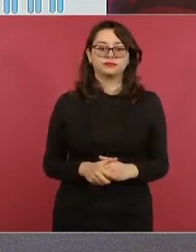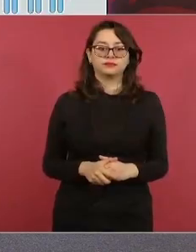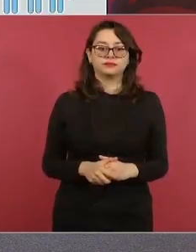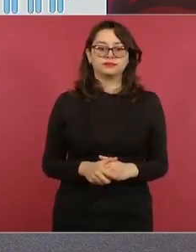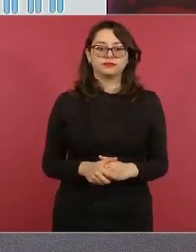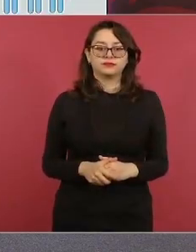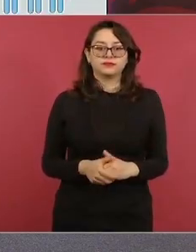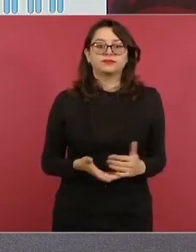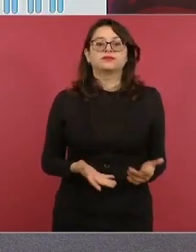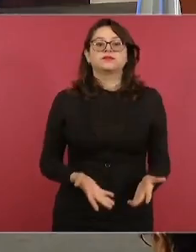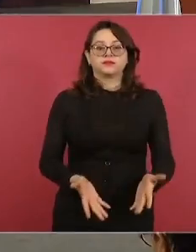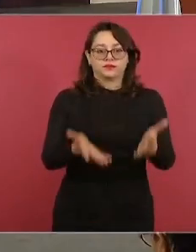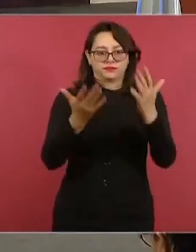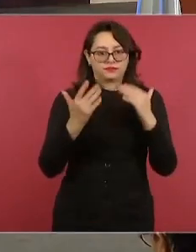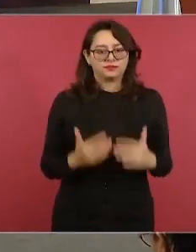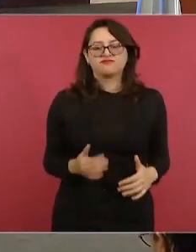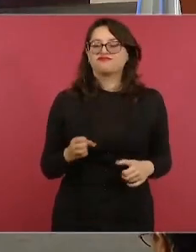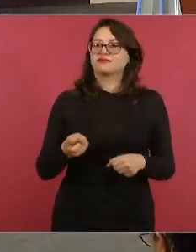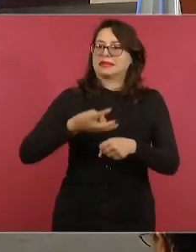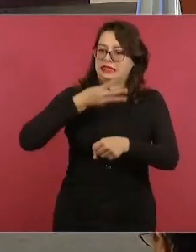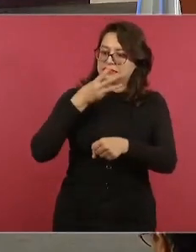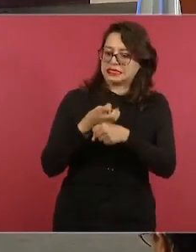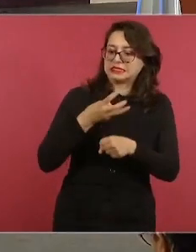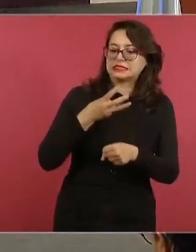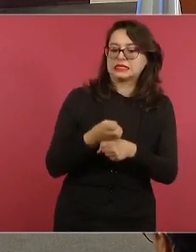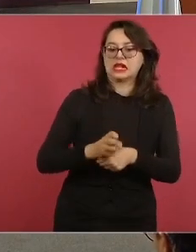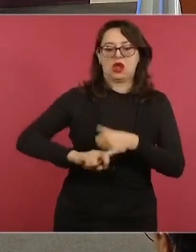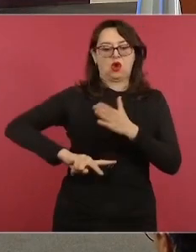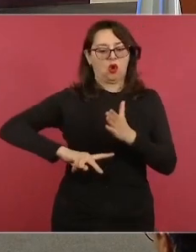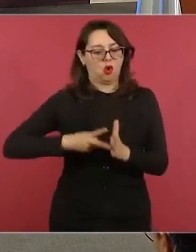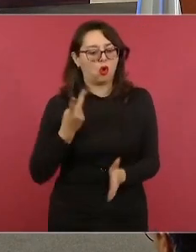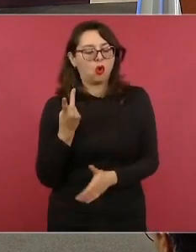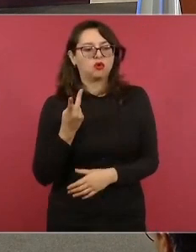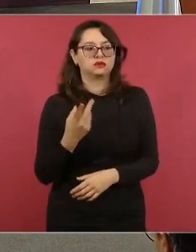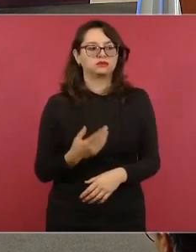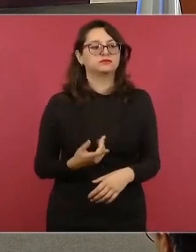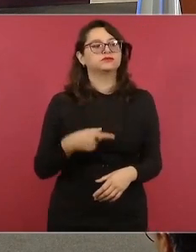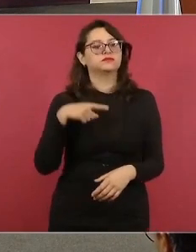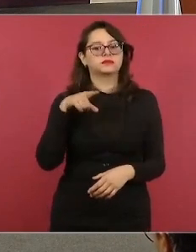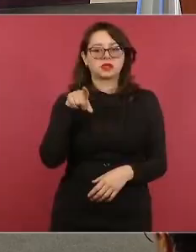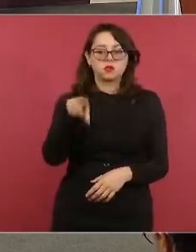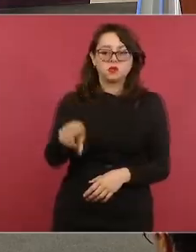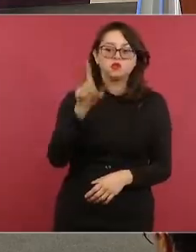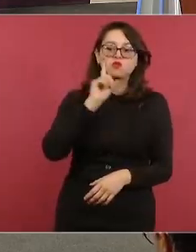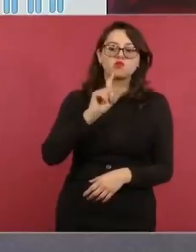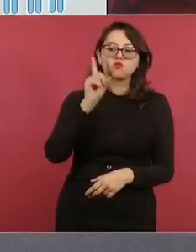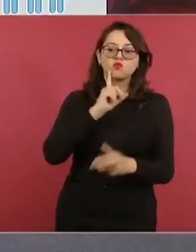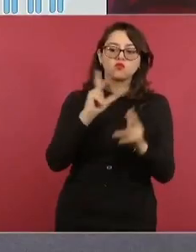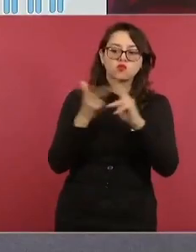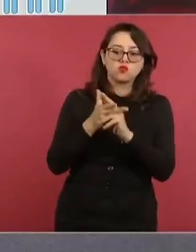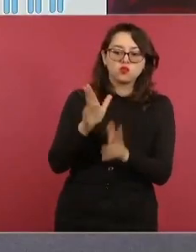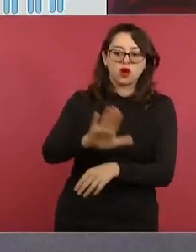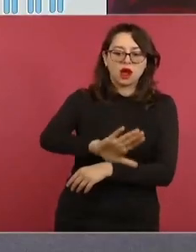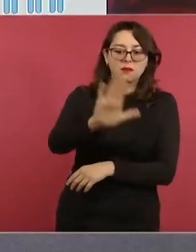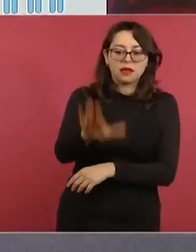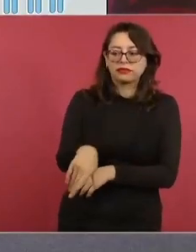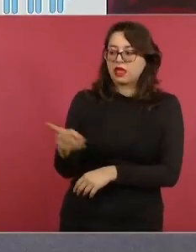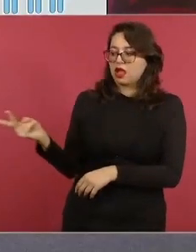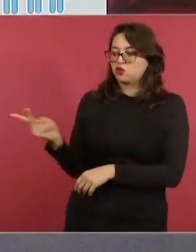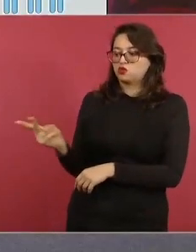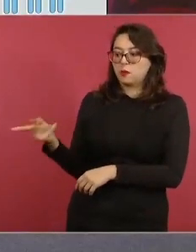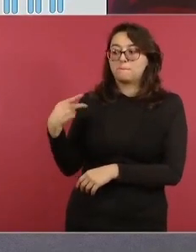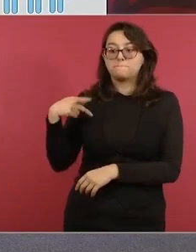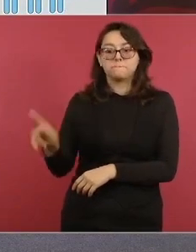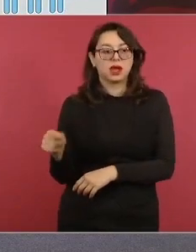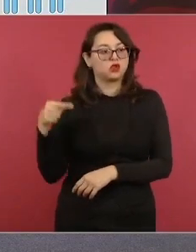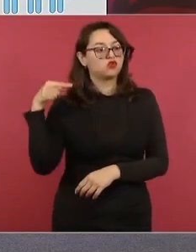entonces giró una tercera orden de aprehensión por el delito de feminicidio en calidad de auxiliador también por la fiscalía de la Ciudad de